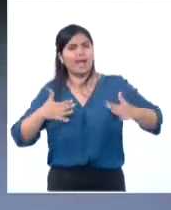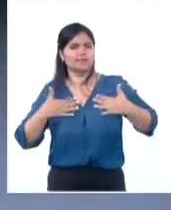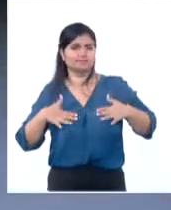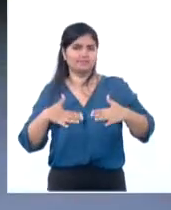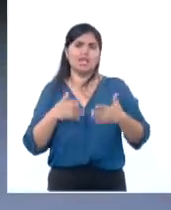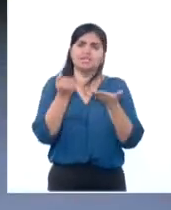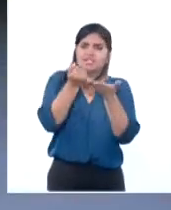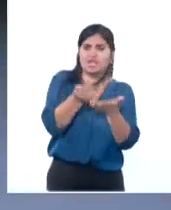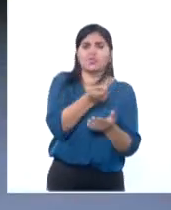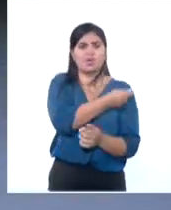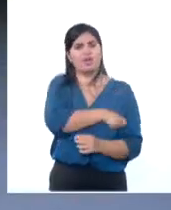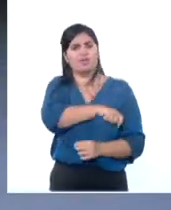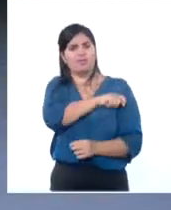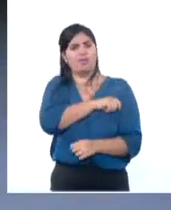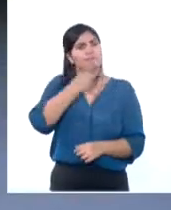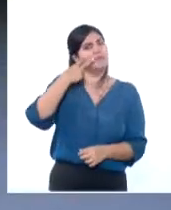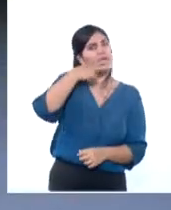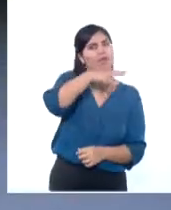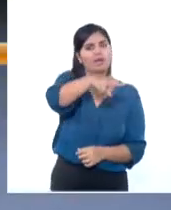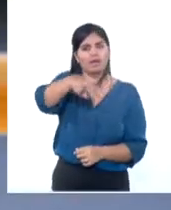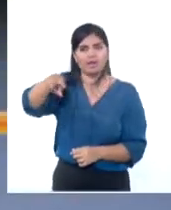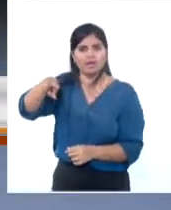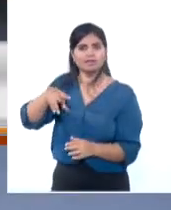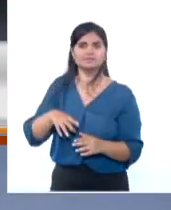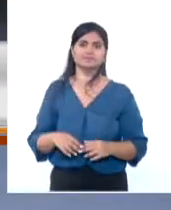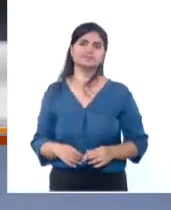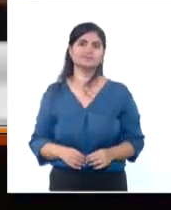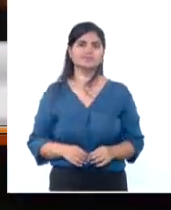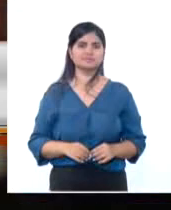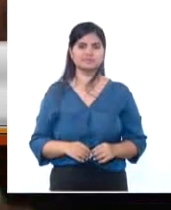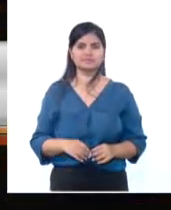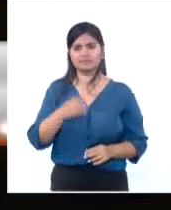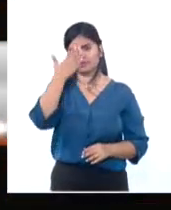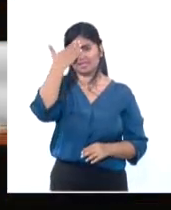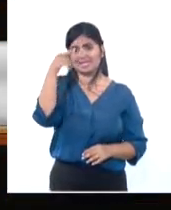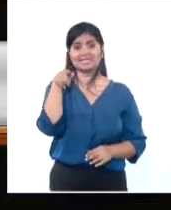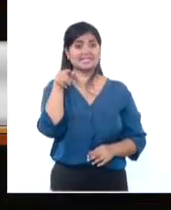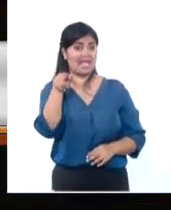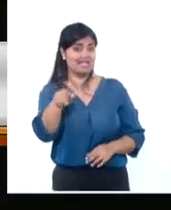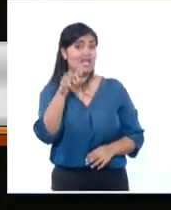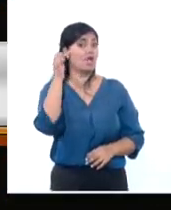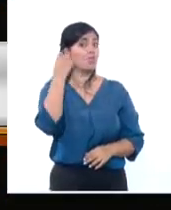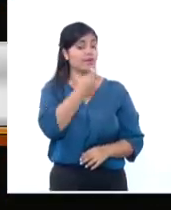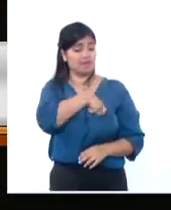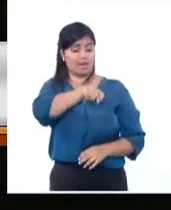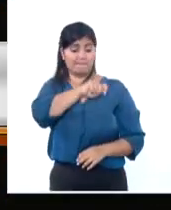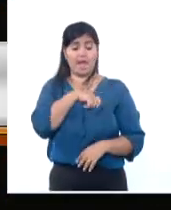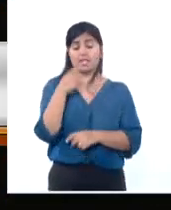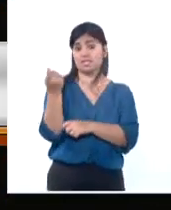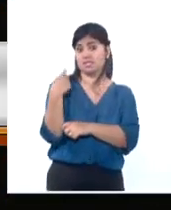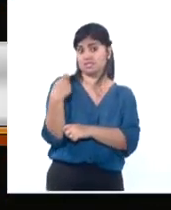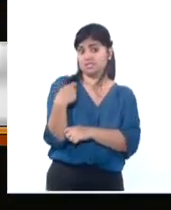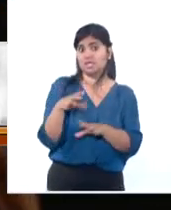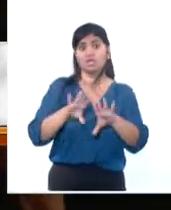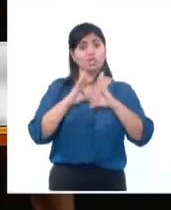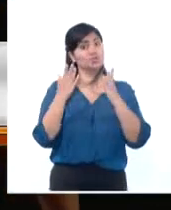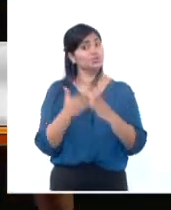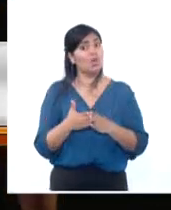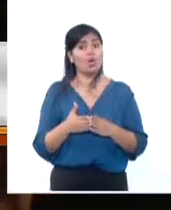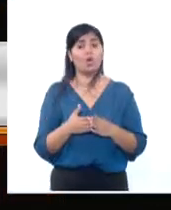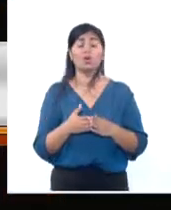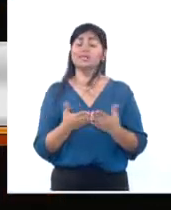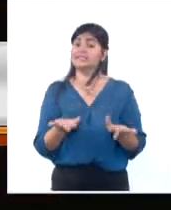espectadores. Gracias a ella, al trabajo que hicimos, fui cogiéndolo poco a poco, fue bastante difícil. Todo lo contemporáneo tuve que llevarlo a las